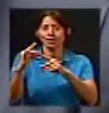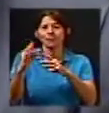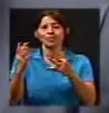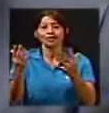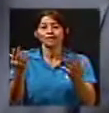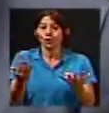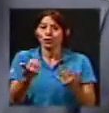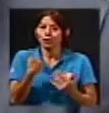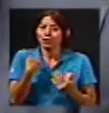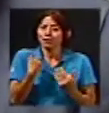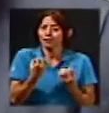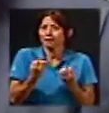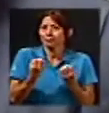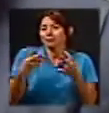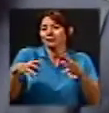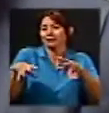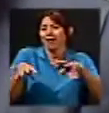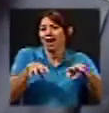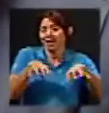esas actividades